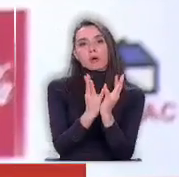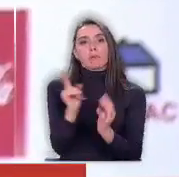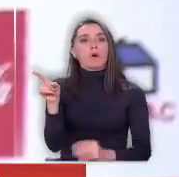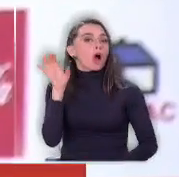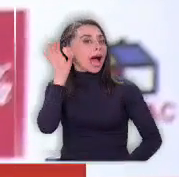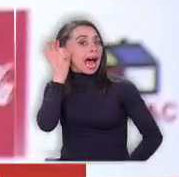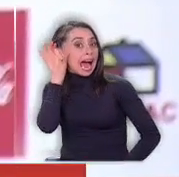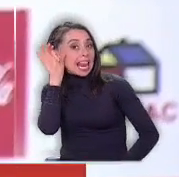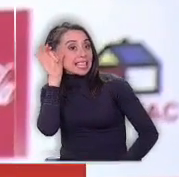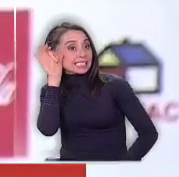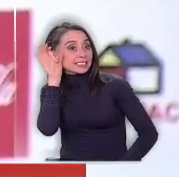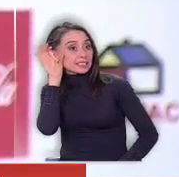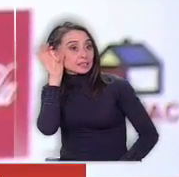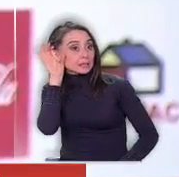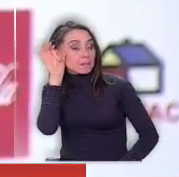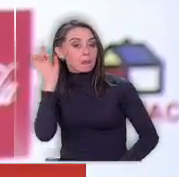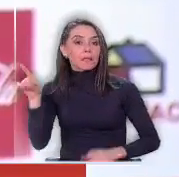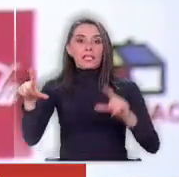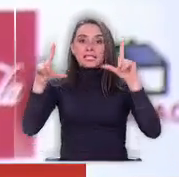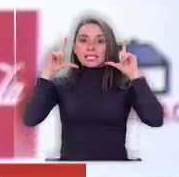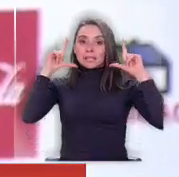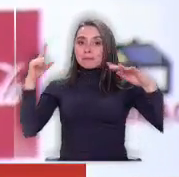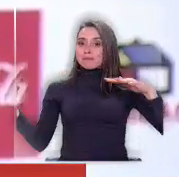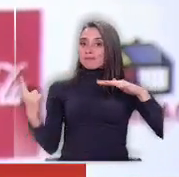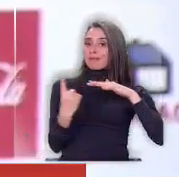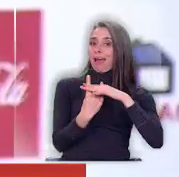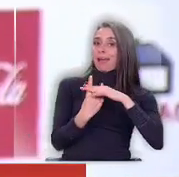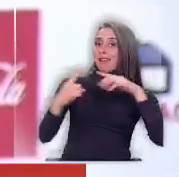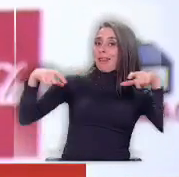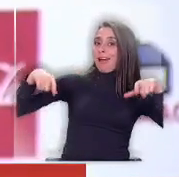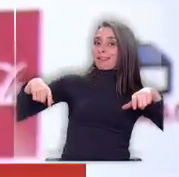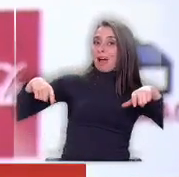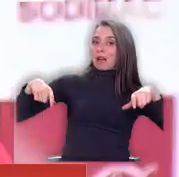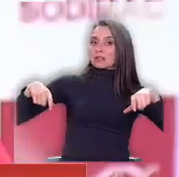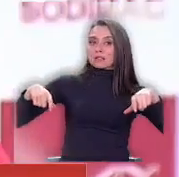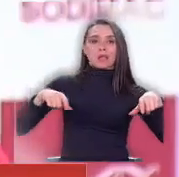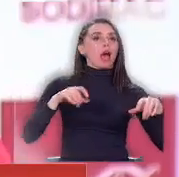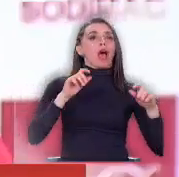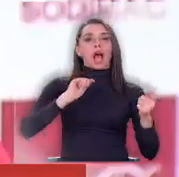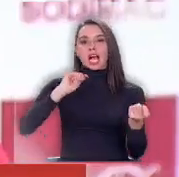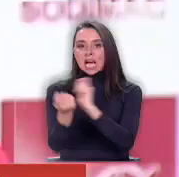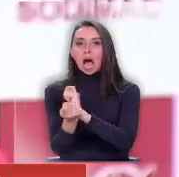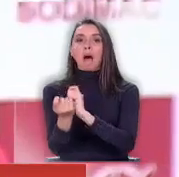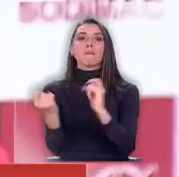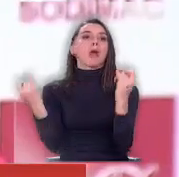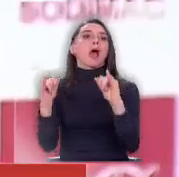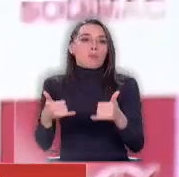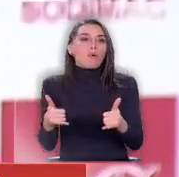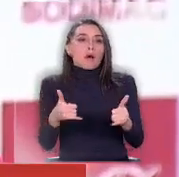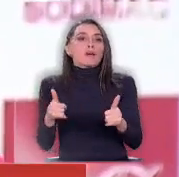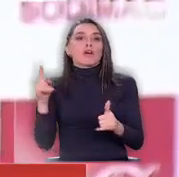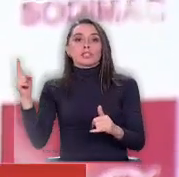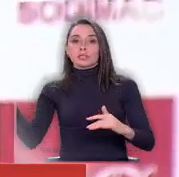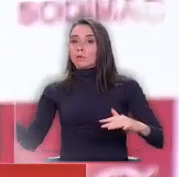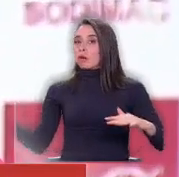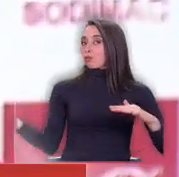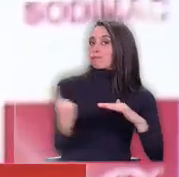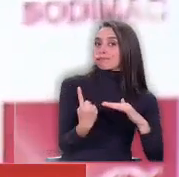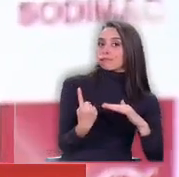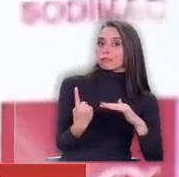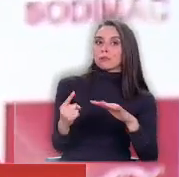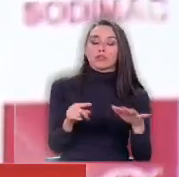solo su imagen dentro de la cancha cambia mucho. Creo que su ingreso marca mucho, hace